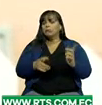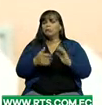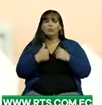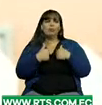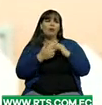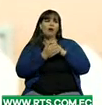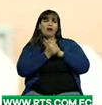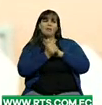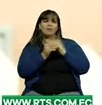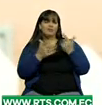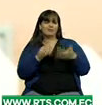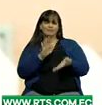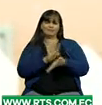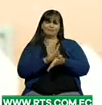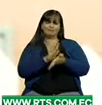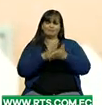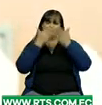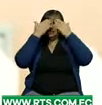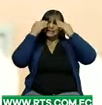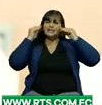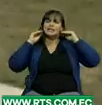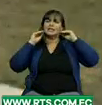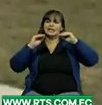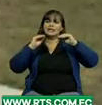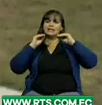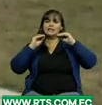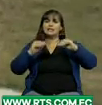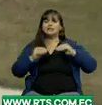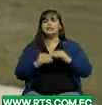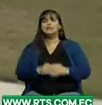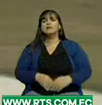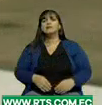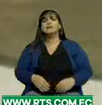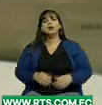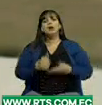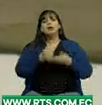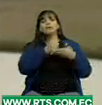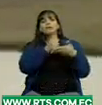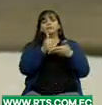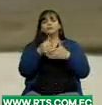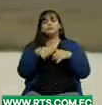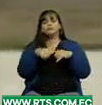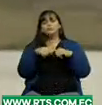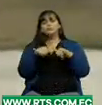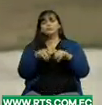decenas, centenas más de organizaciones. Informó Patricia Aldaz.